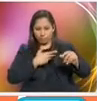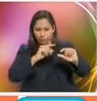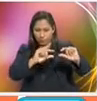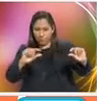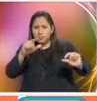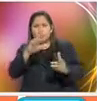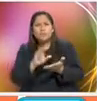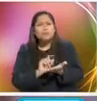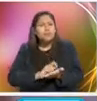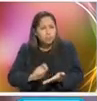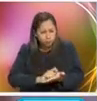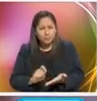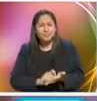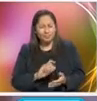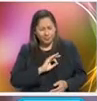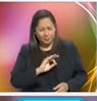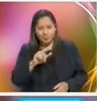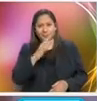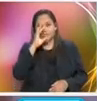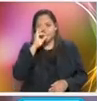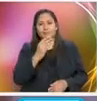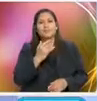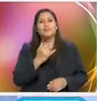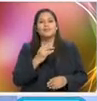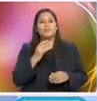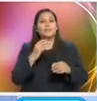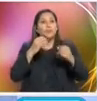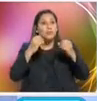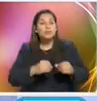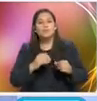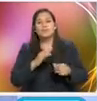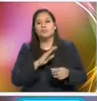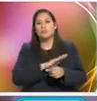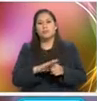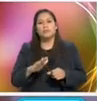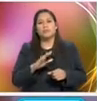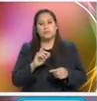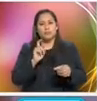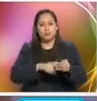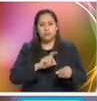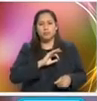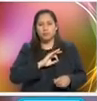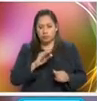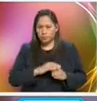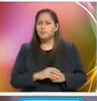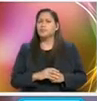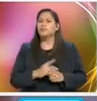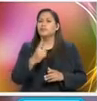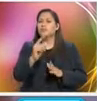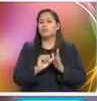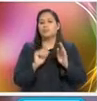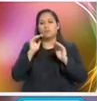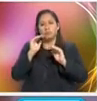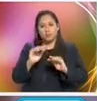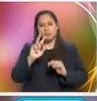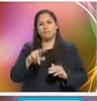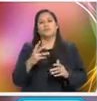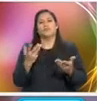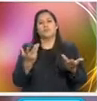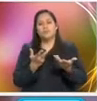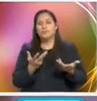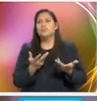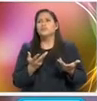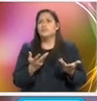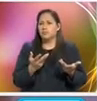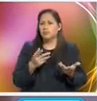anótelo usted, anótelo para que no se le vaya a perder el cupo, ¿verdad, Dolores? Sí, así Una es. gran oportunidad. Y es un mes verdaderamente de actividades,